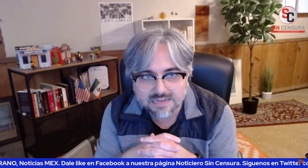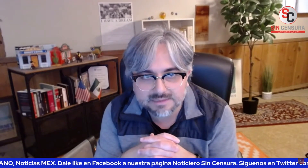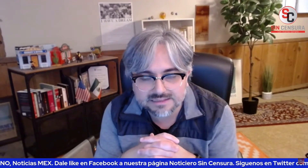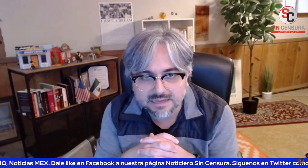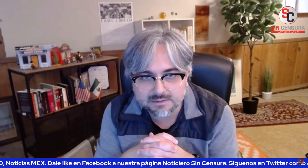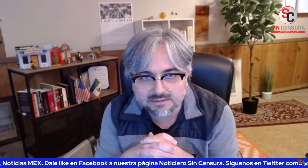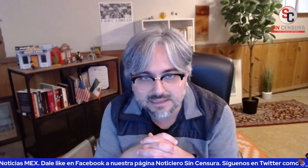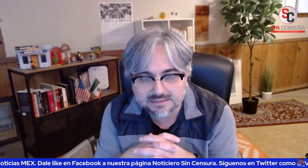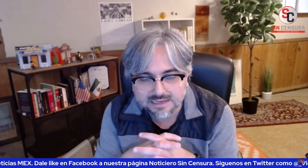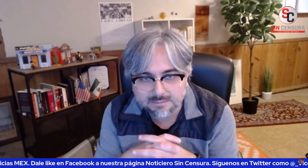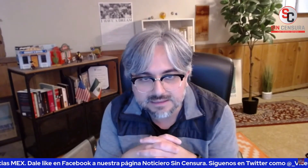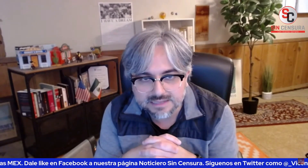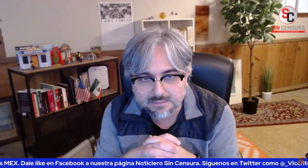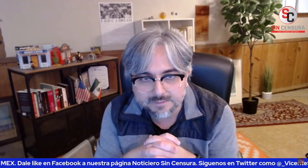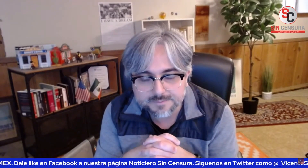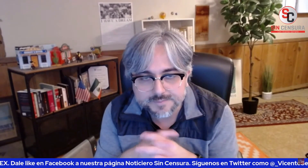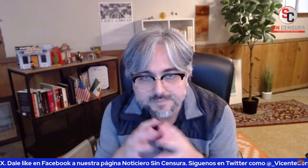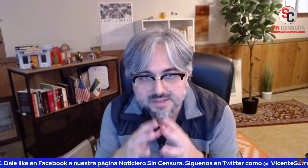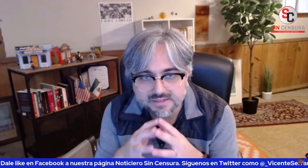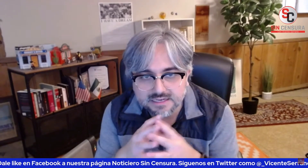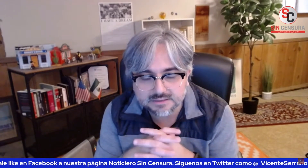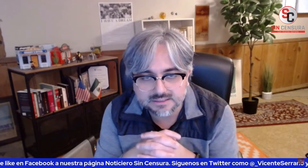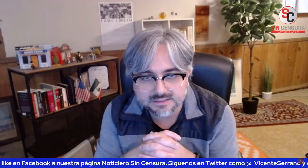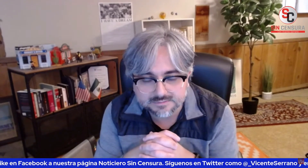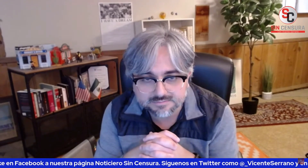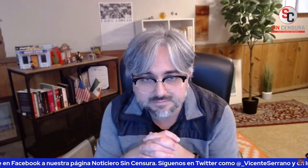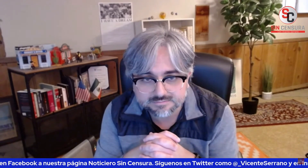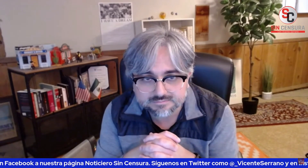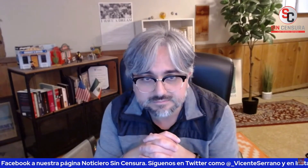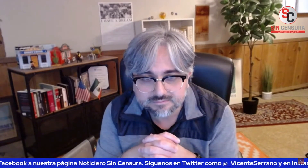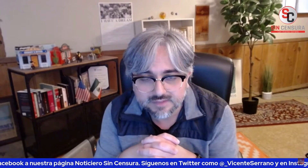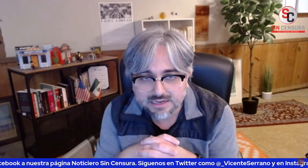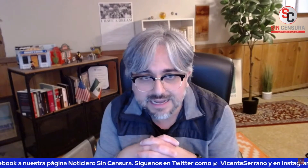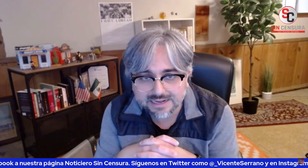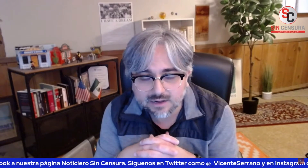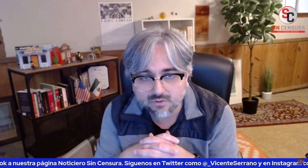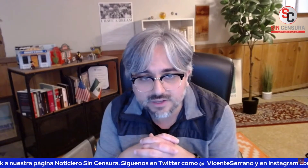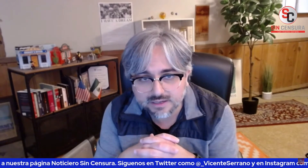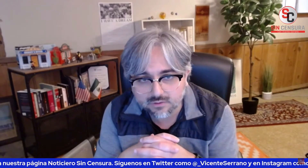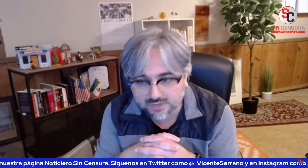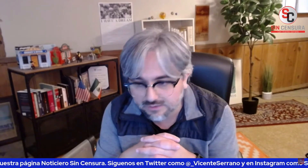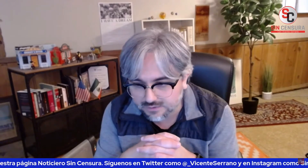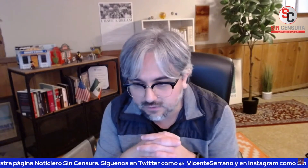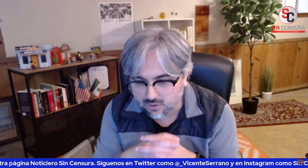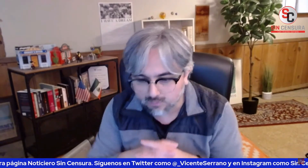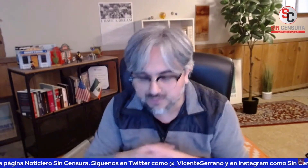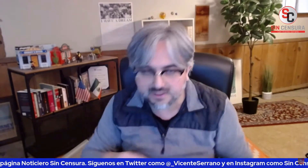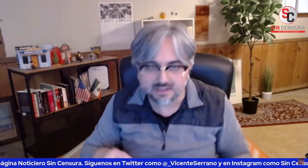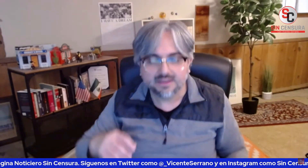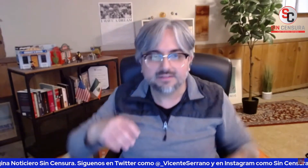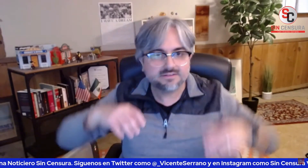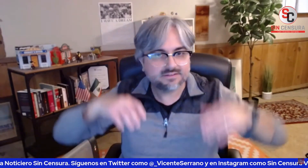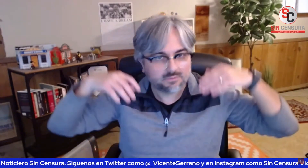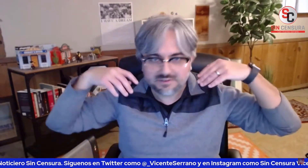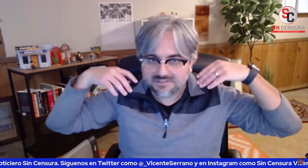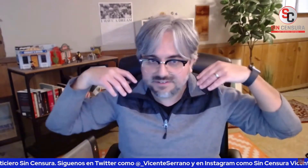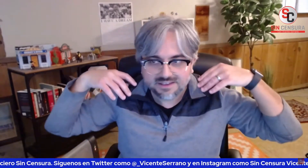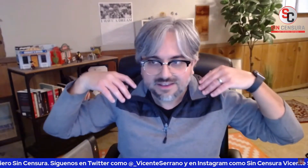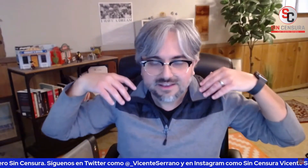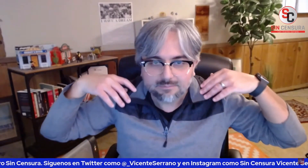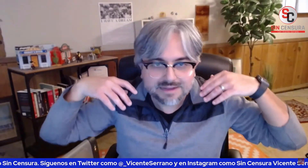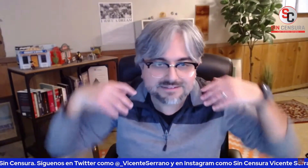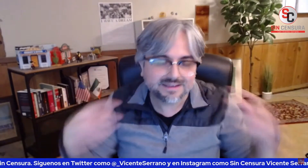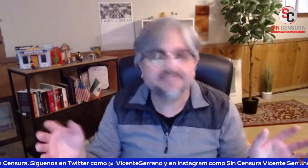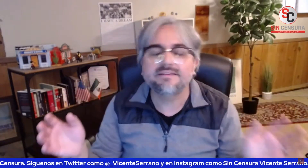tan lamentable, tan lamentable de la guerra contra el narcotráfico, de cómo es que después de